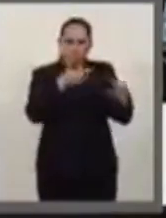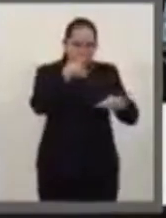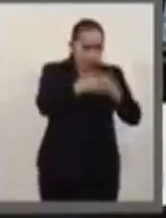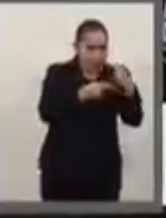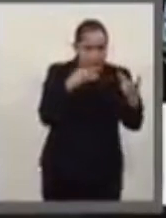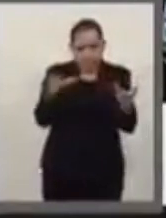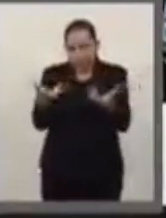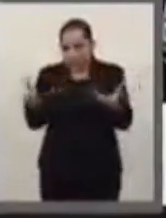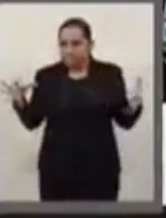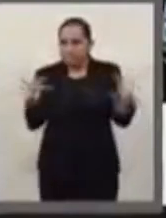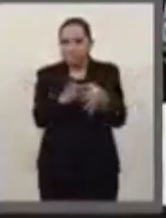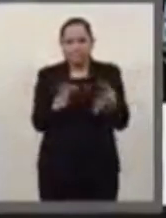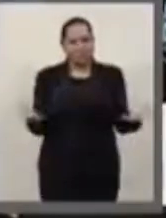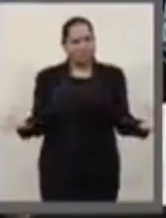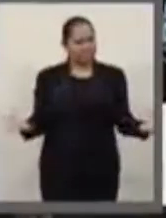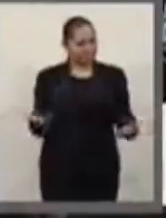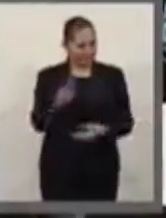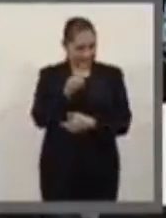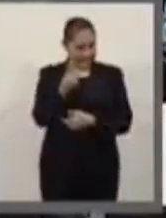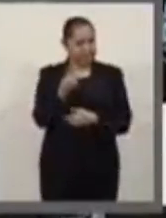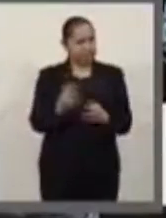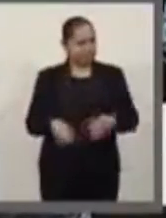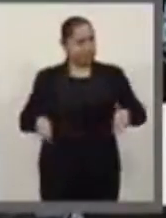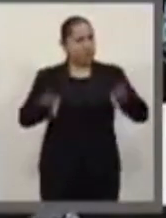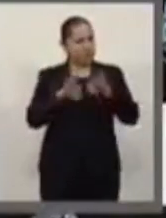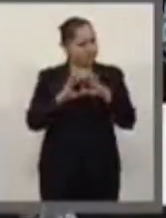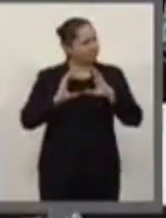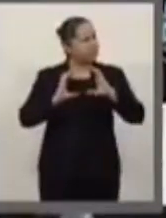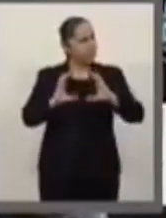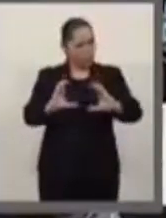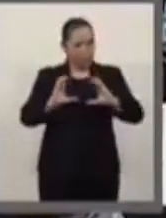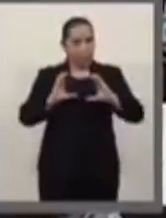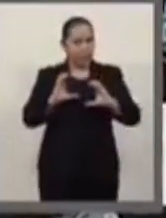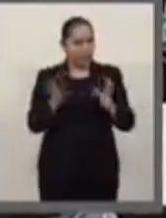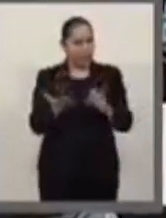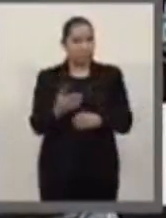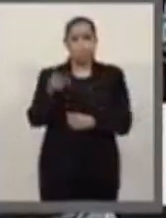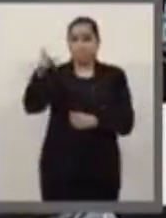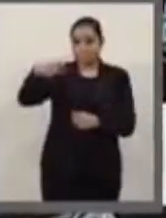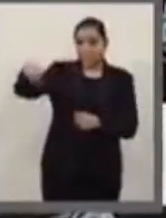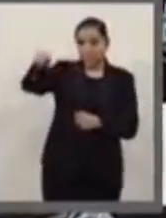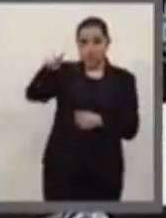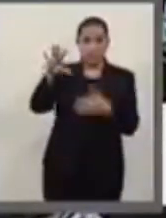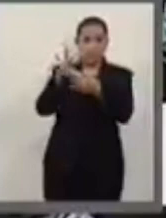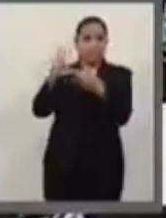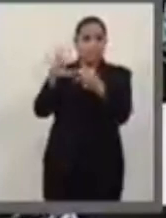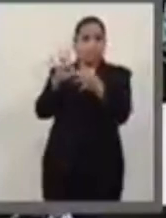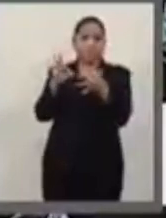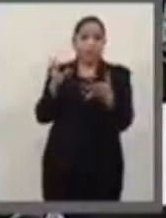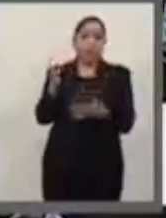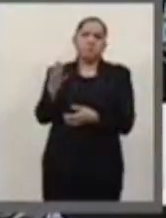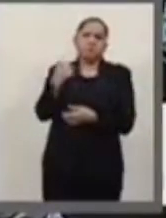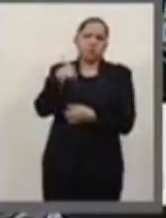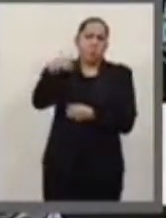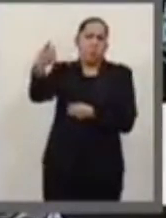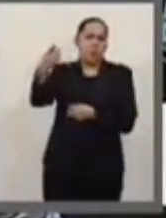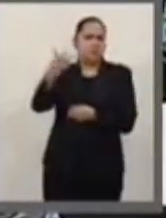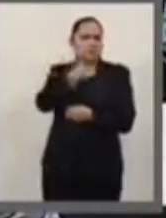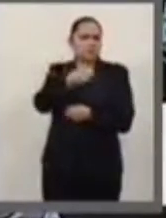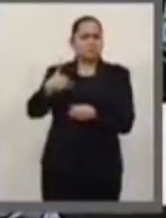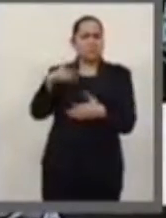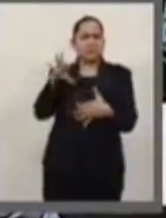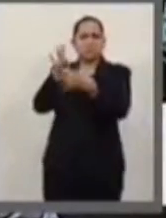La intención de los que hoy están defendiendo el derecho del Ejecutivo de mandar al diablo al